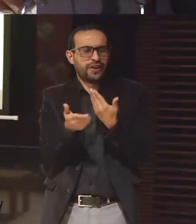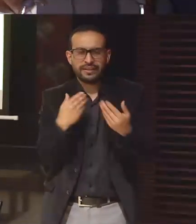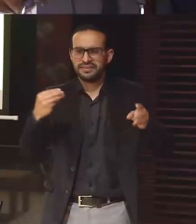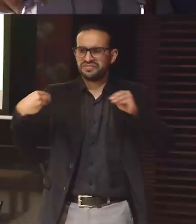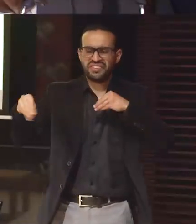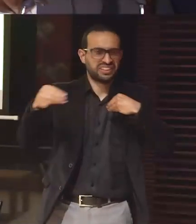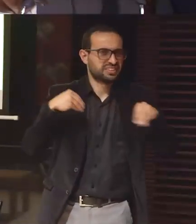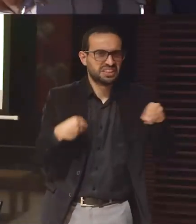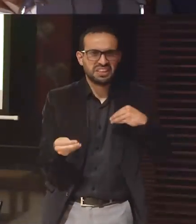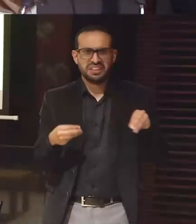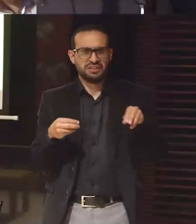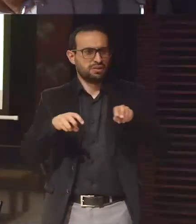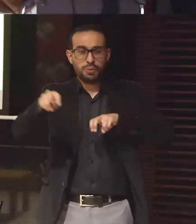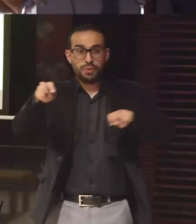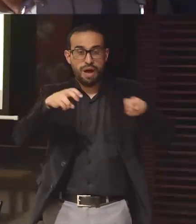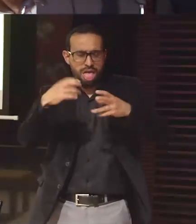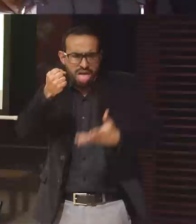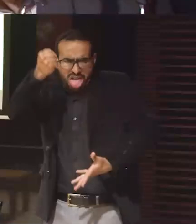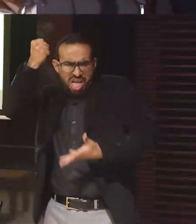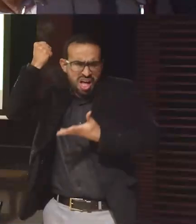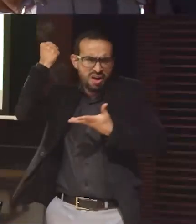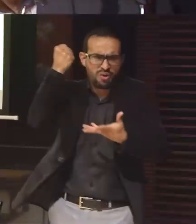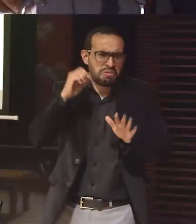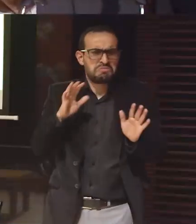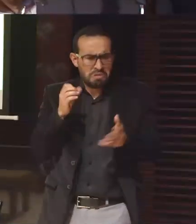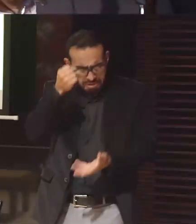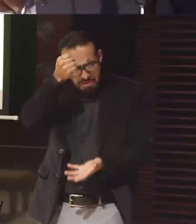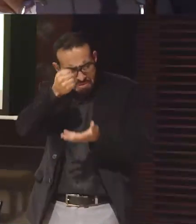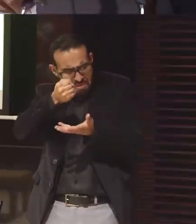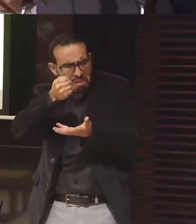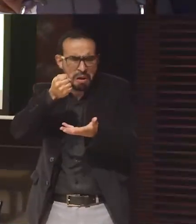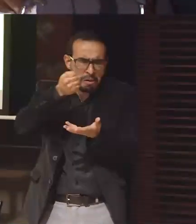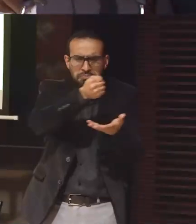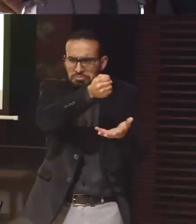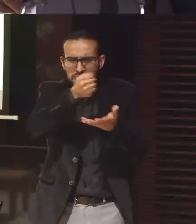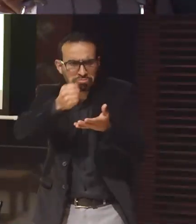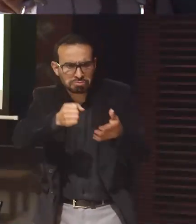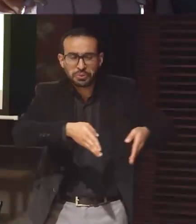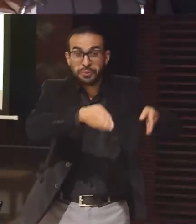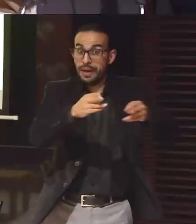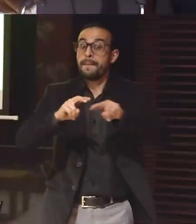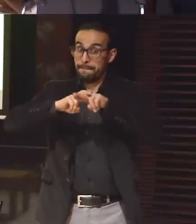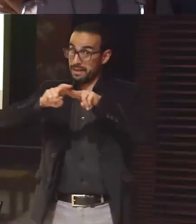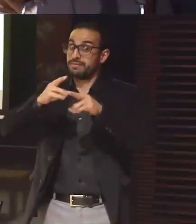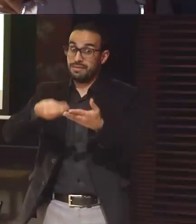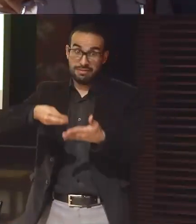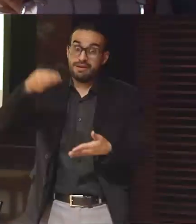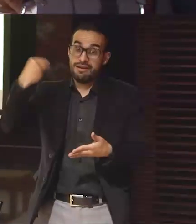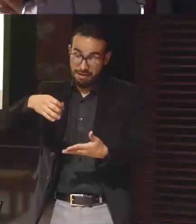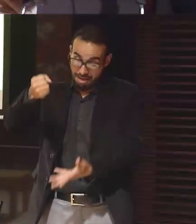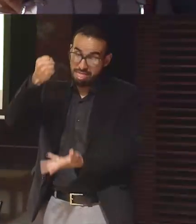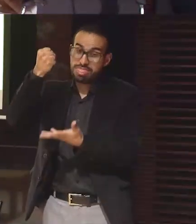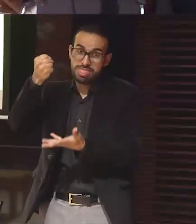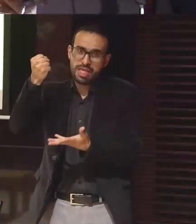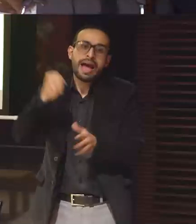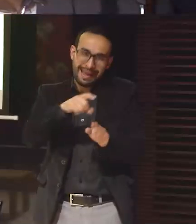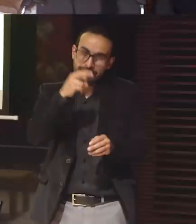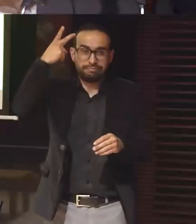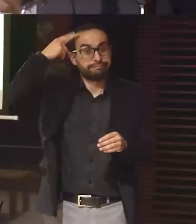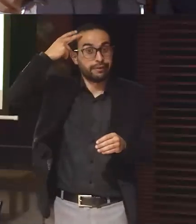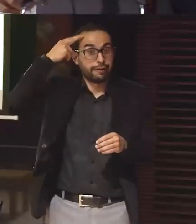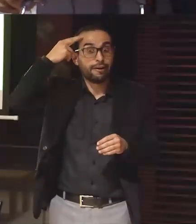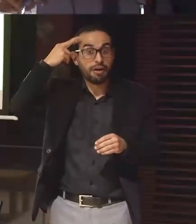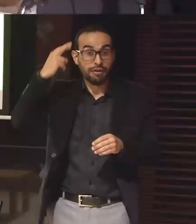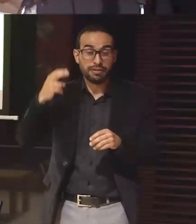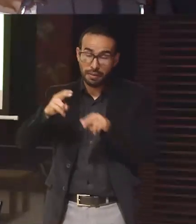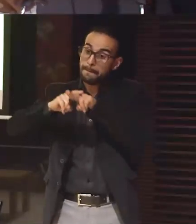flexible, fácil de montar, que no requiere una inversión en infraestructura tan compleja como lo requieren pues líneas de metro y etcétera, que por supuesto se tienen que tener, pero pues se